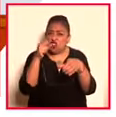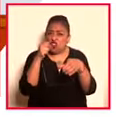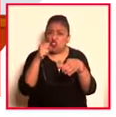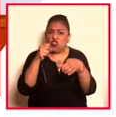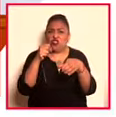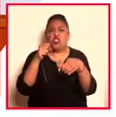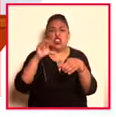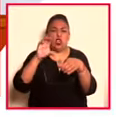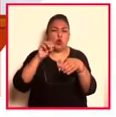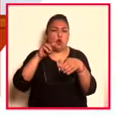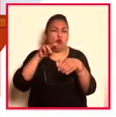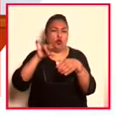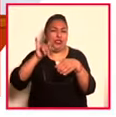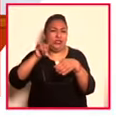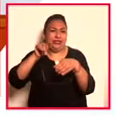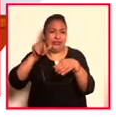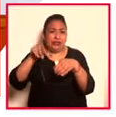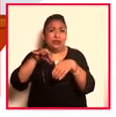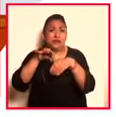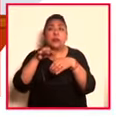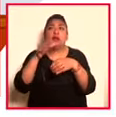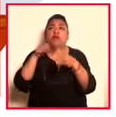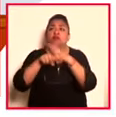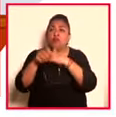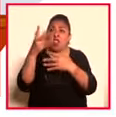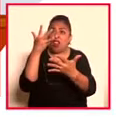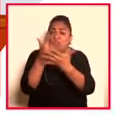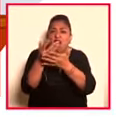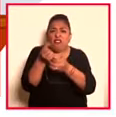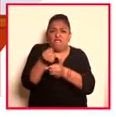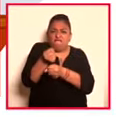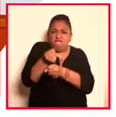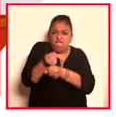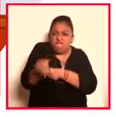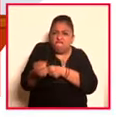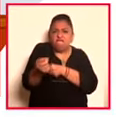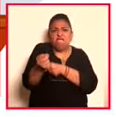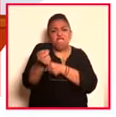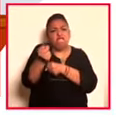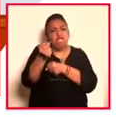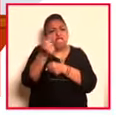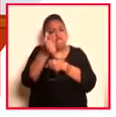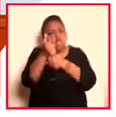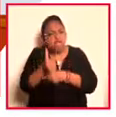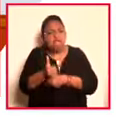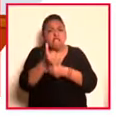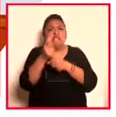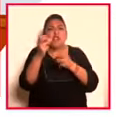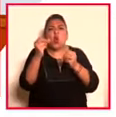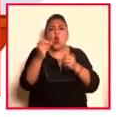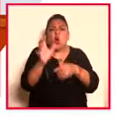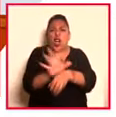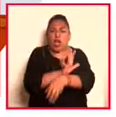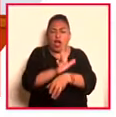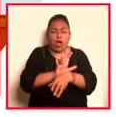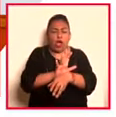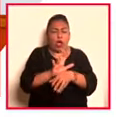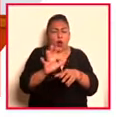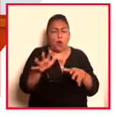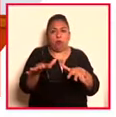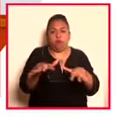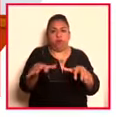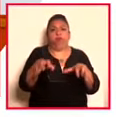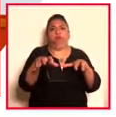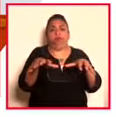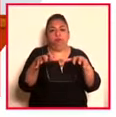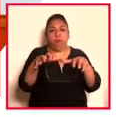Hoxha, que han vivido la cárcel, la tortura, algunas electroshock. Noticias